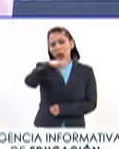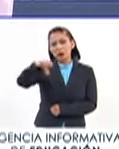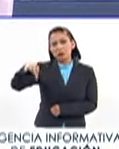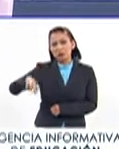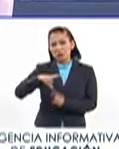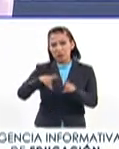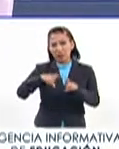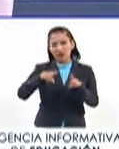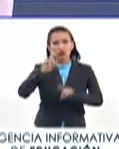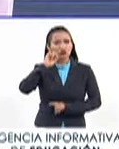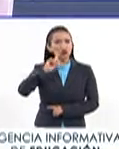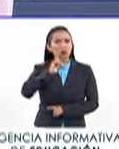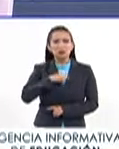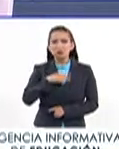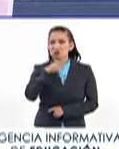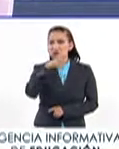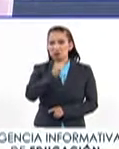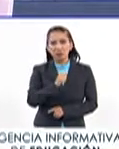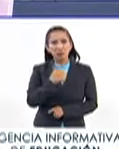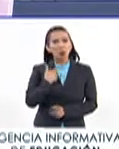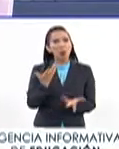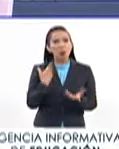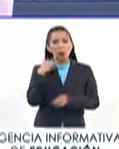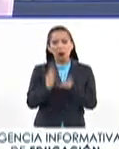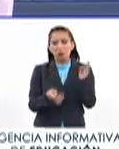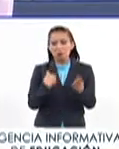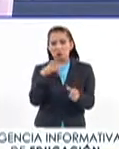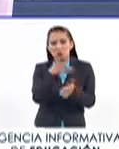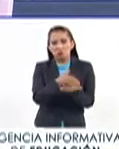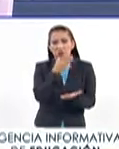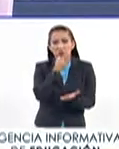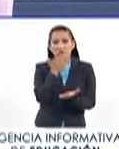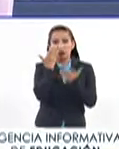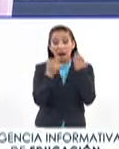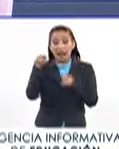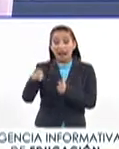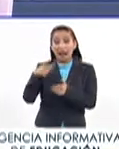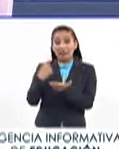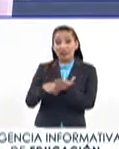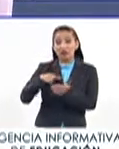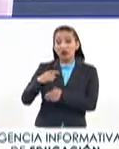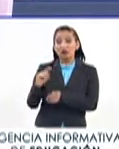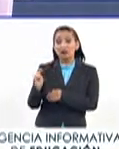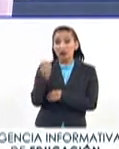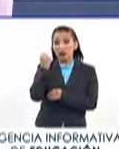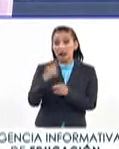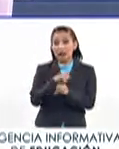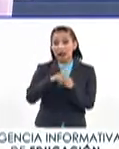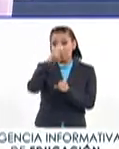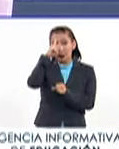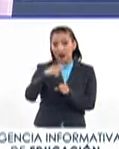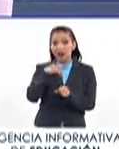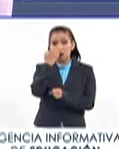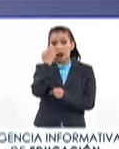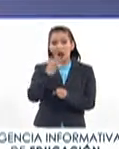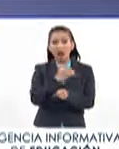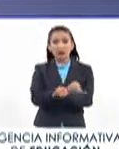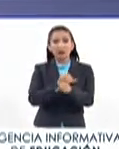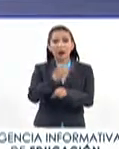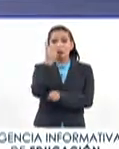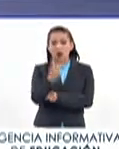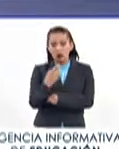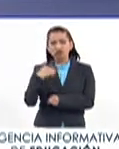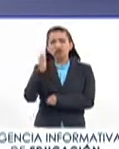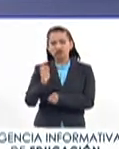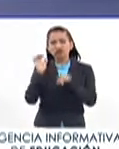en donde a los sordos no nos pueden o no nos aceptan. Sin embargo, allí en el Tecnológico Nacional de México, Campus Iztapalapa 2,